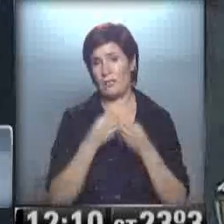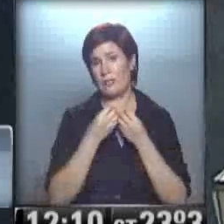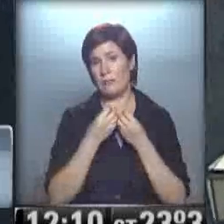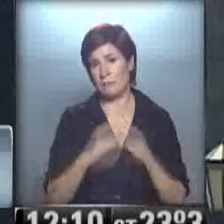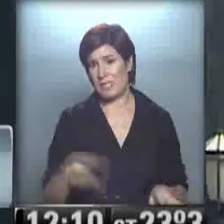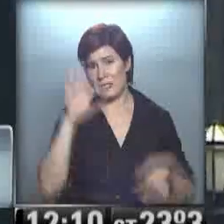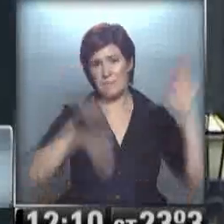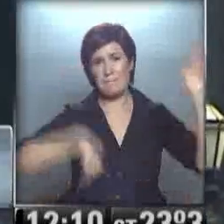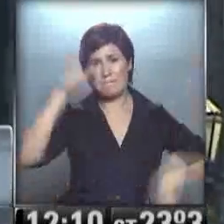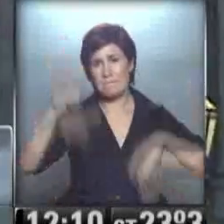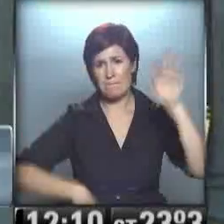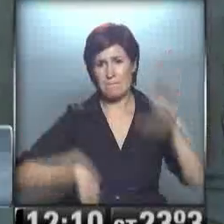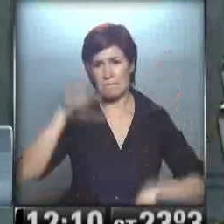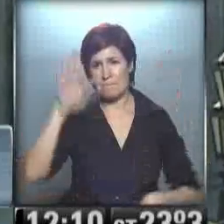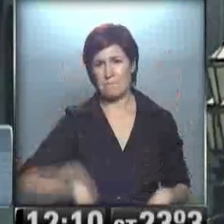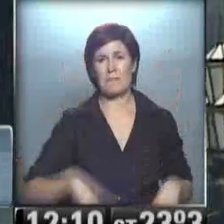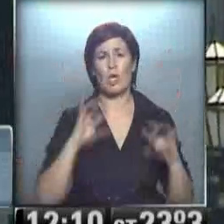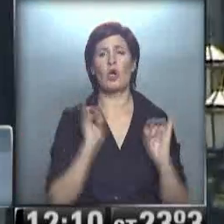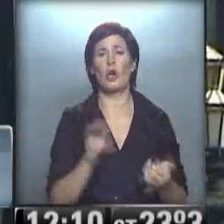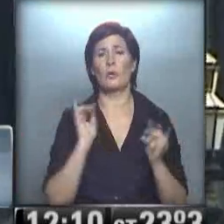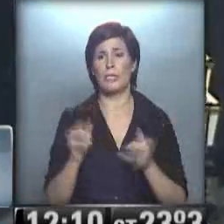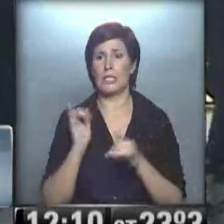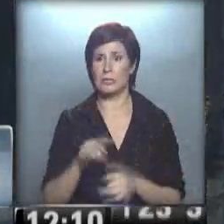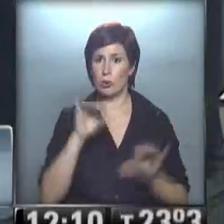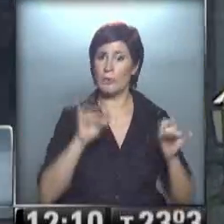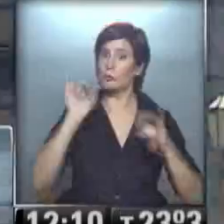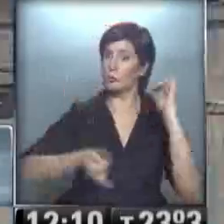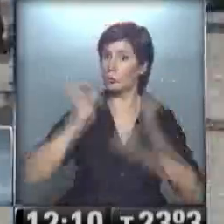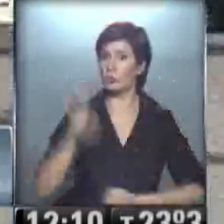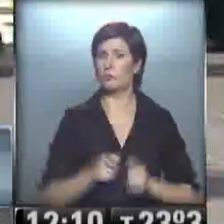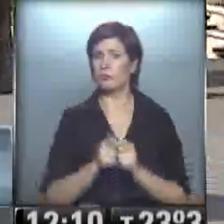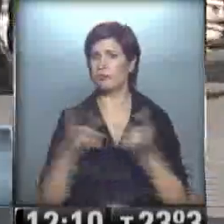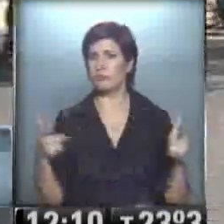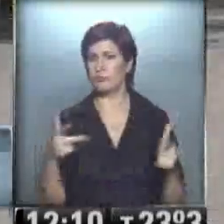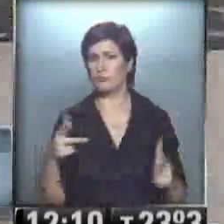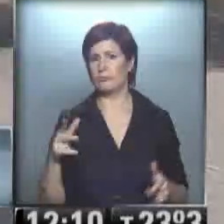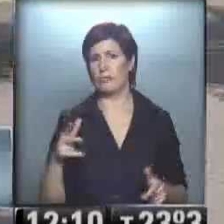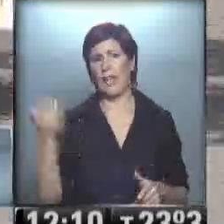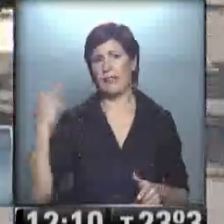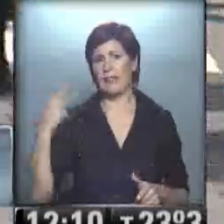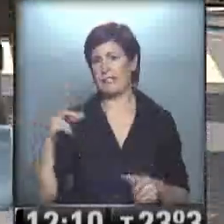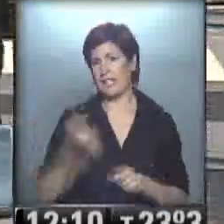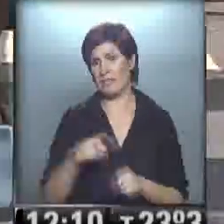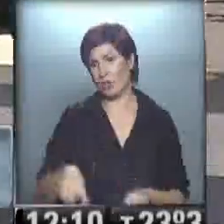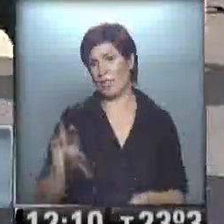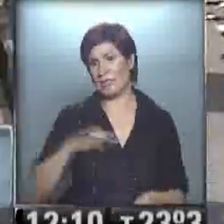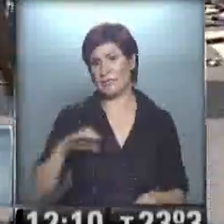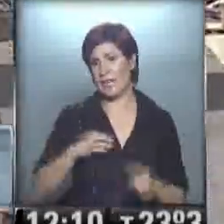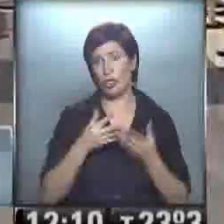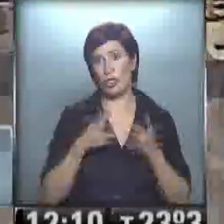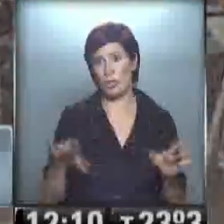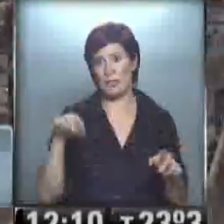convocó con mayor efectividad a la juventud en estos 30 años de democracia, ¿no? Podríamos decir